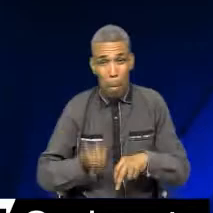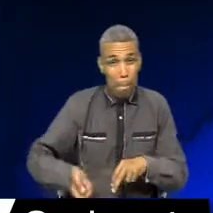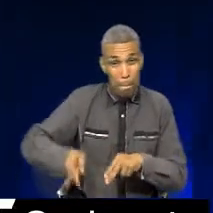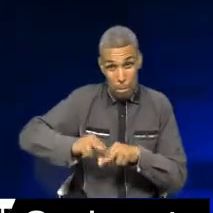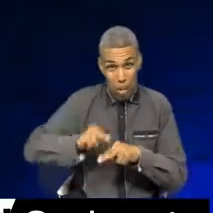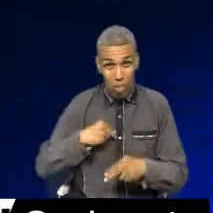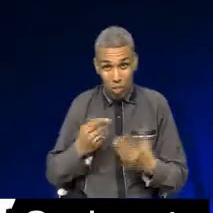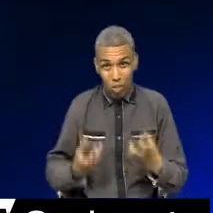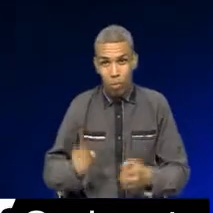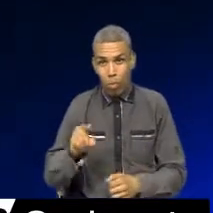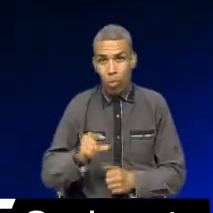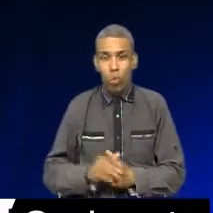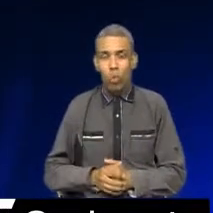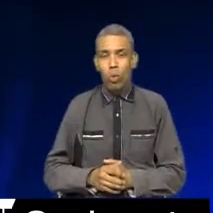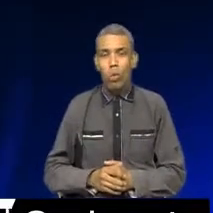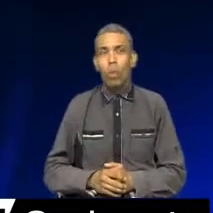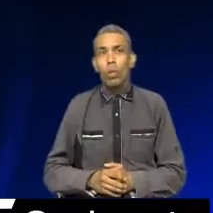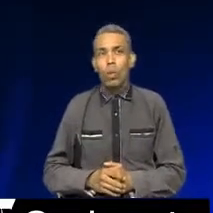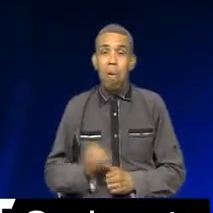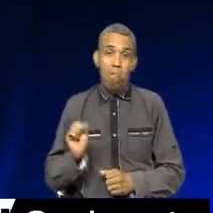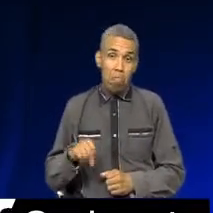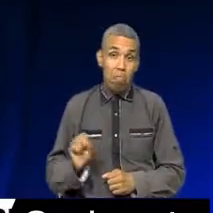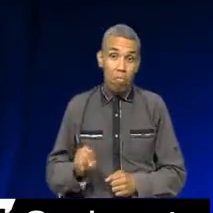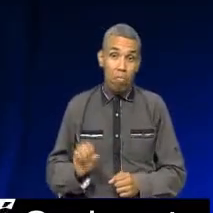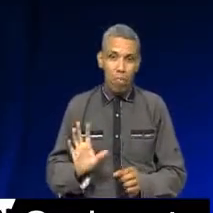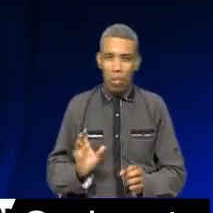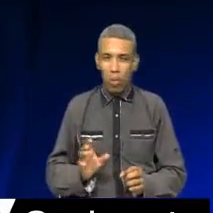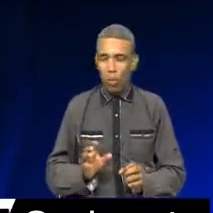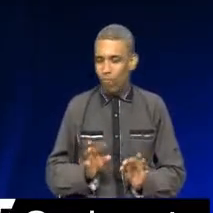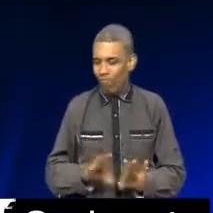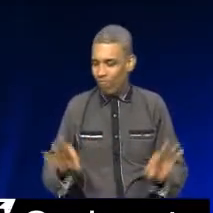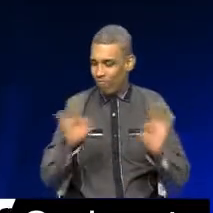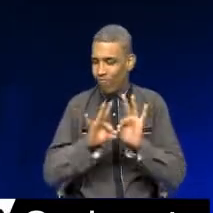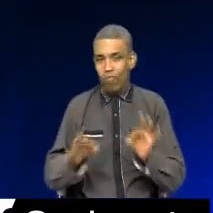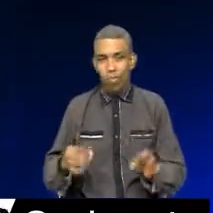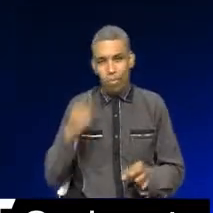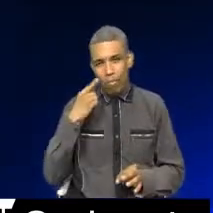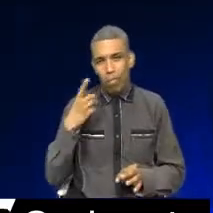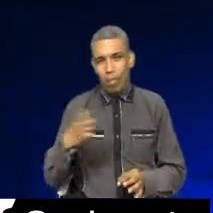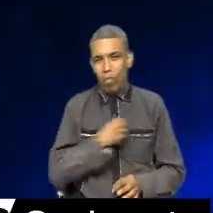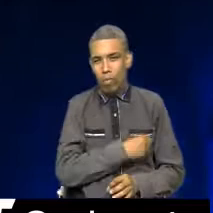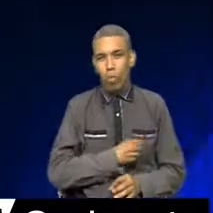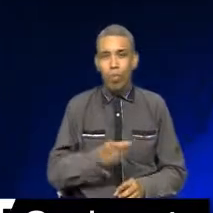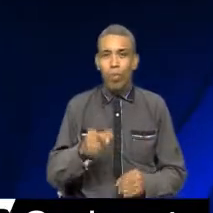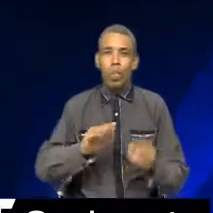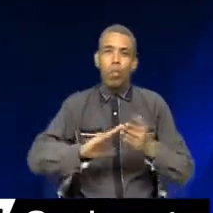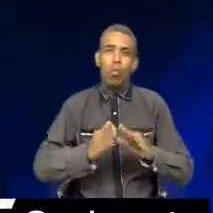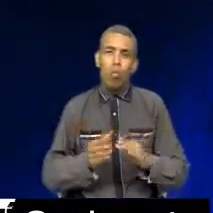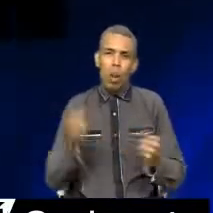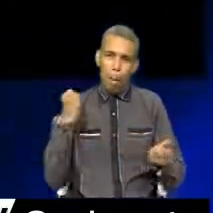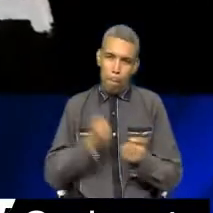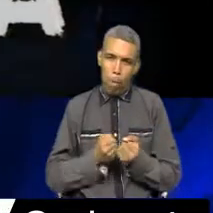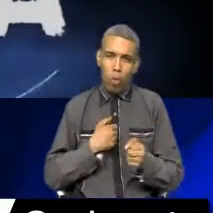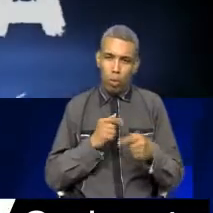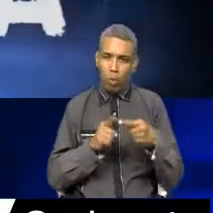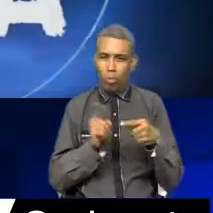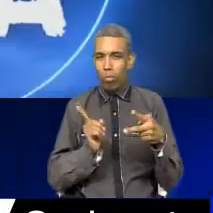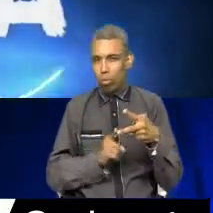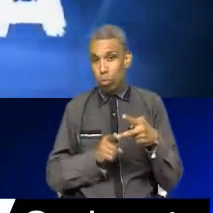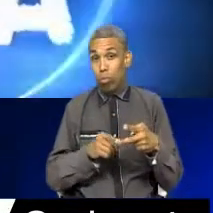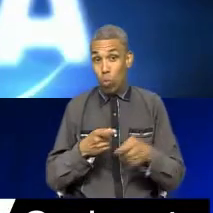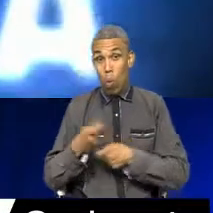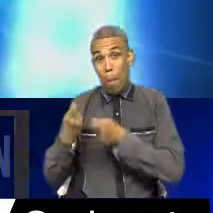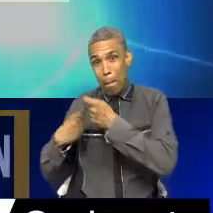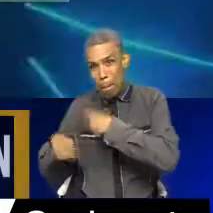siga dándonos esa respuesta, ese respaldo positivo al apoyo al comercio local. Segundo, pues por supuesto que las ventas se mantengan con